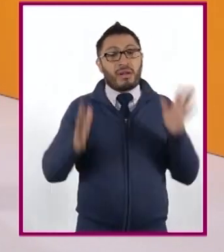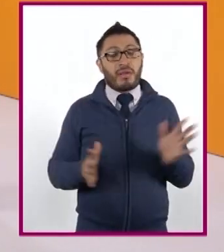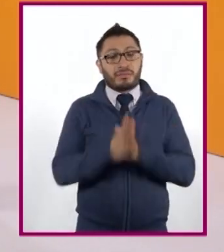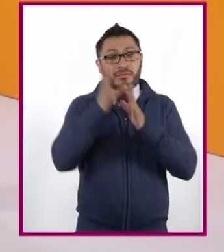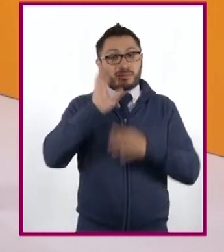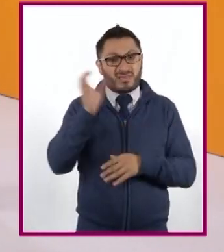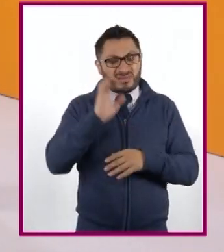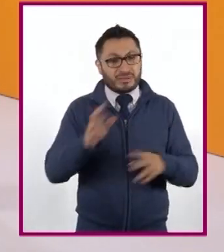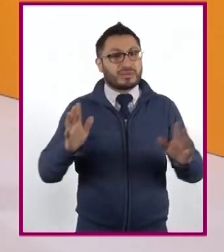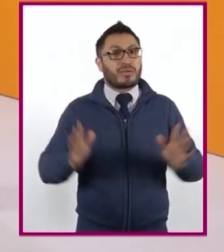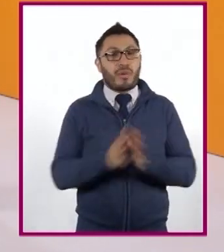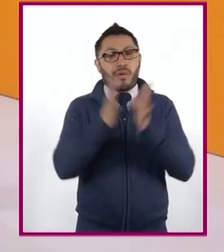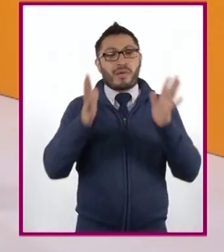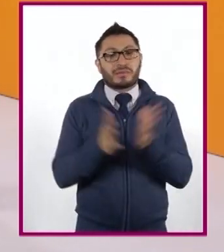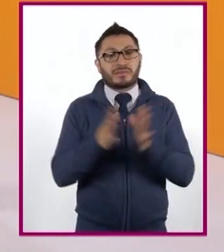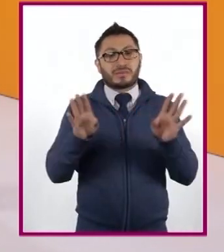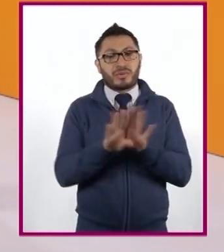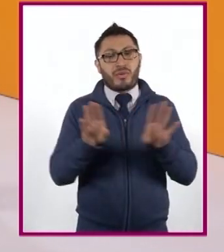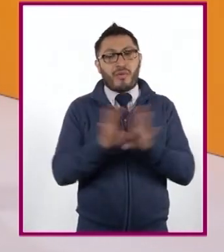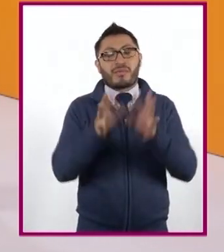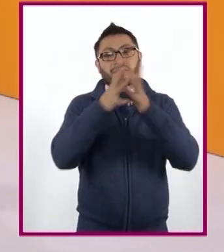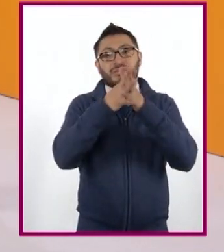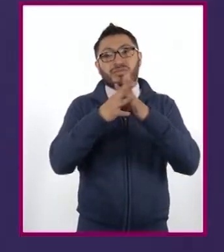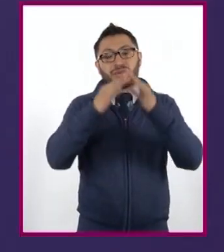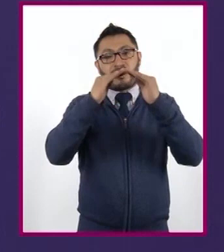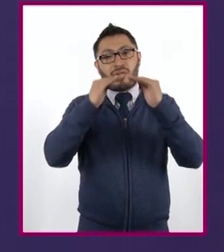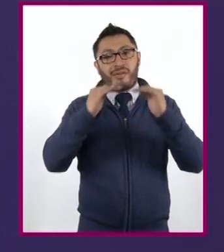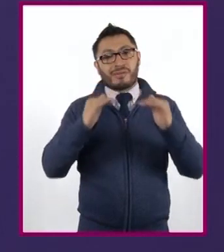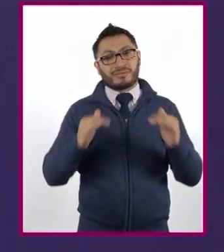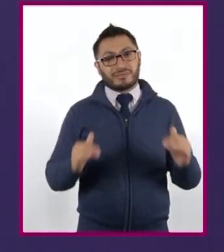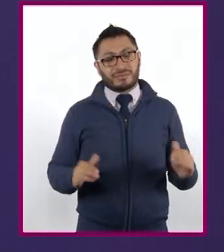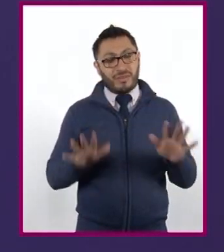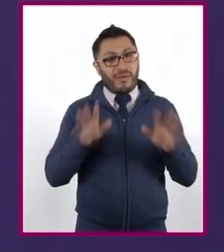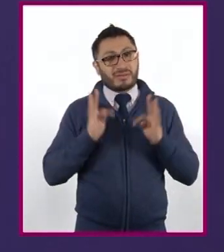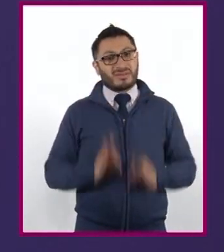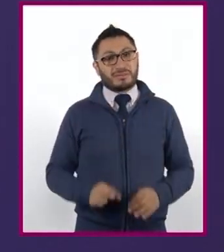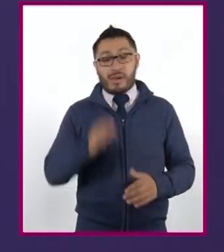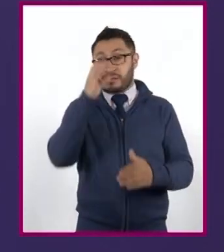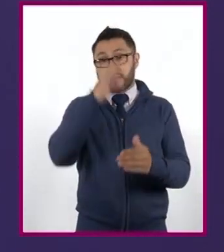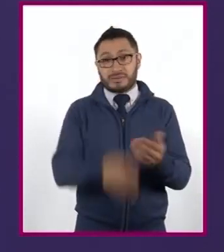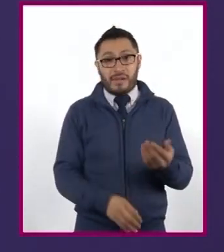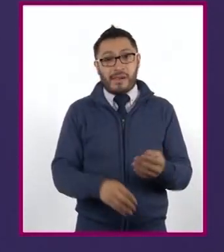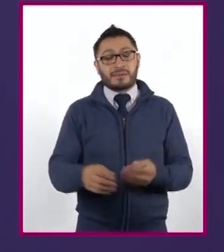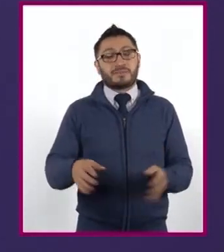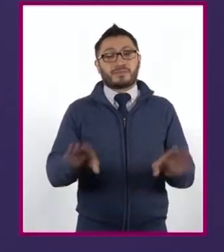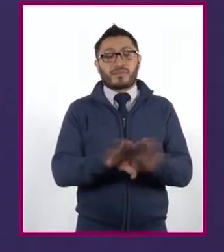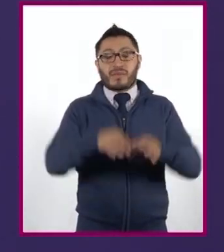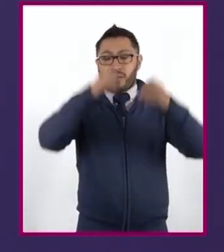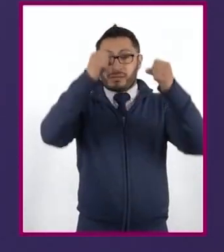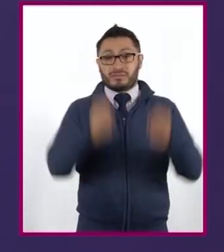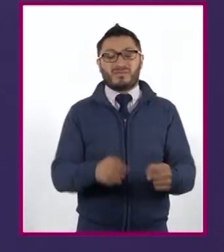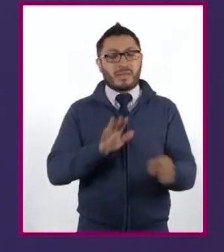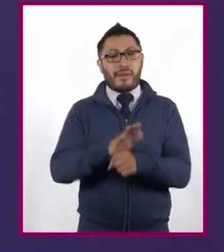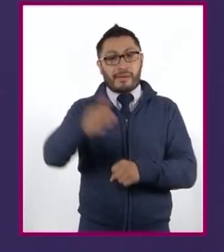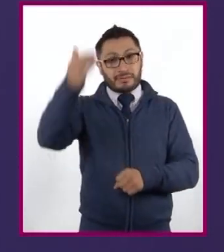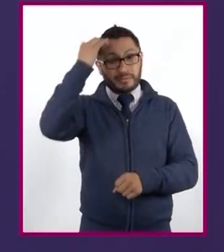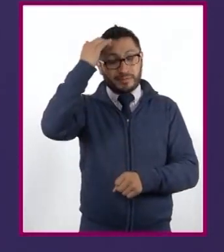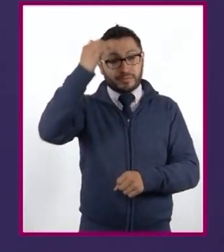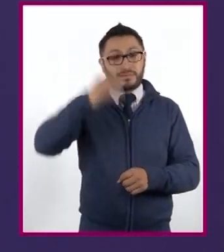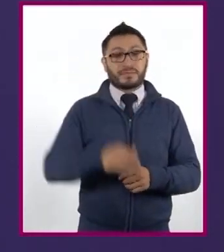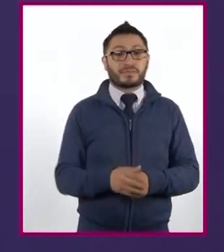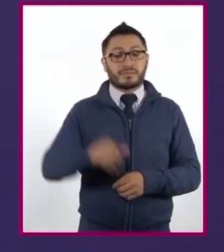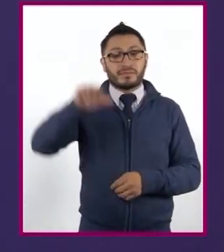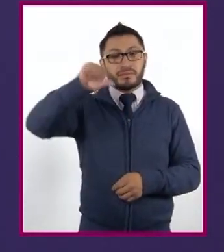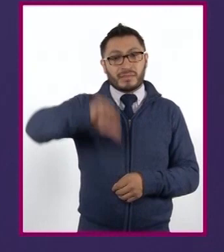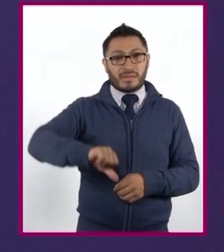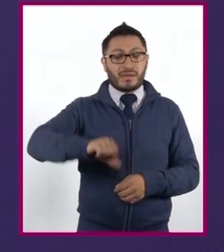las participaciones haya disminuido. Para concluir y afianzar los conocimientos adquiridos,